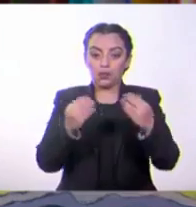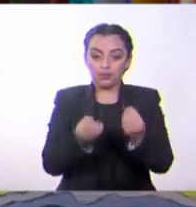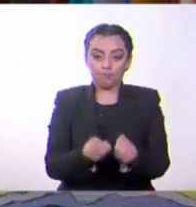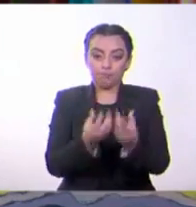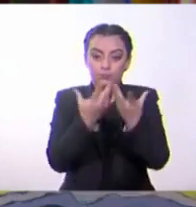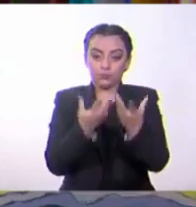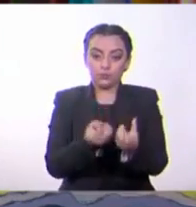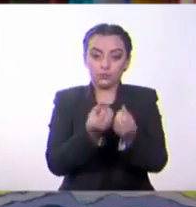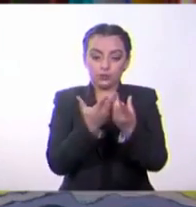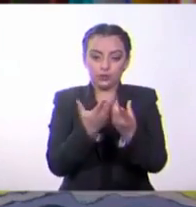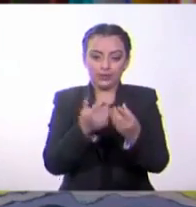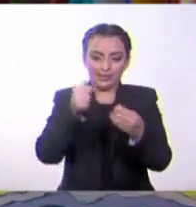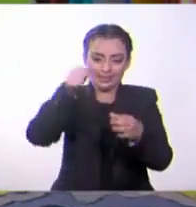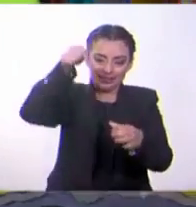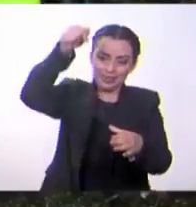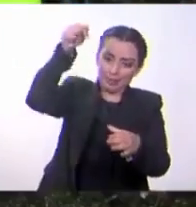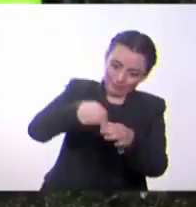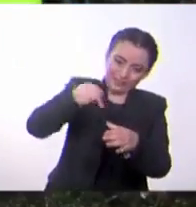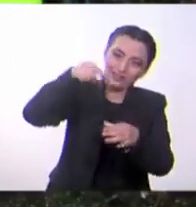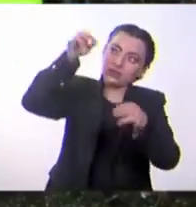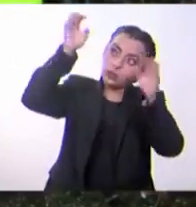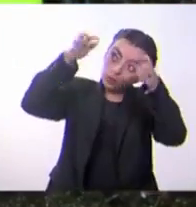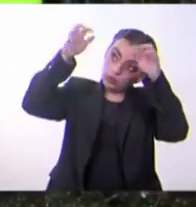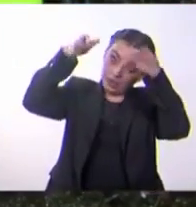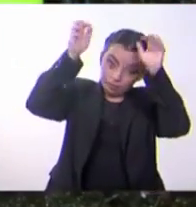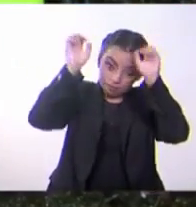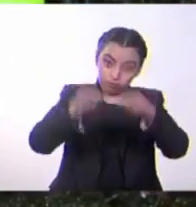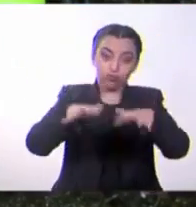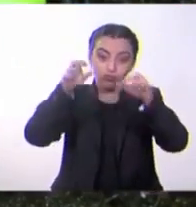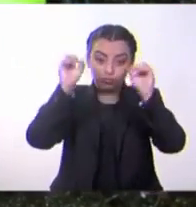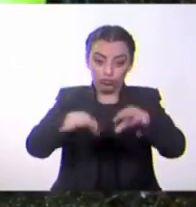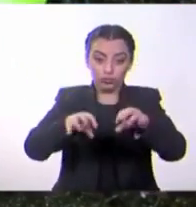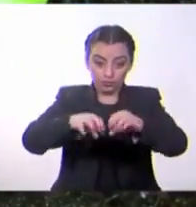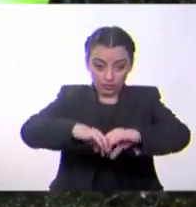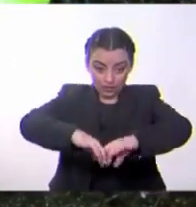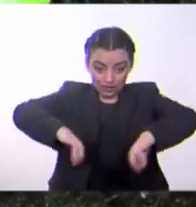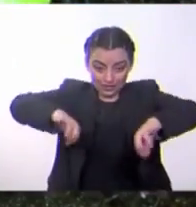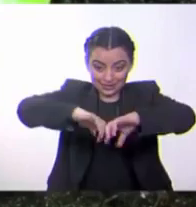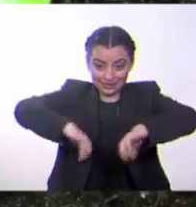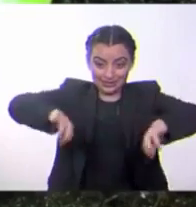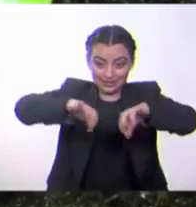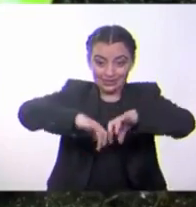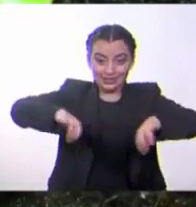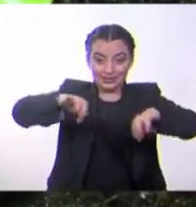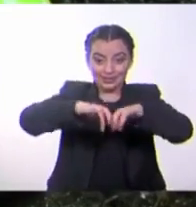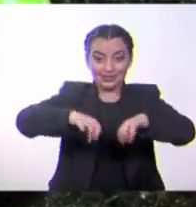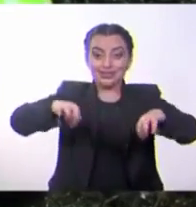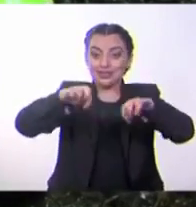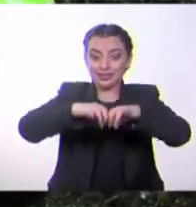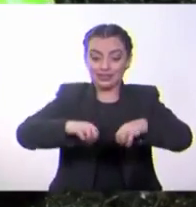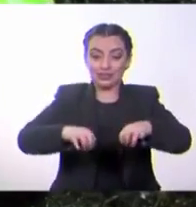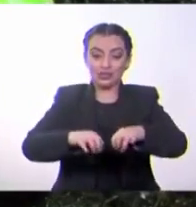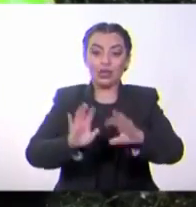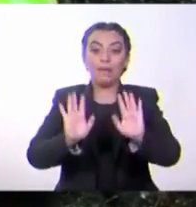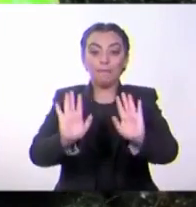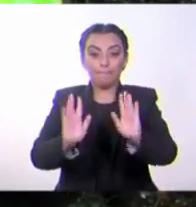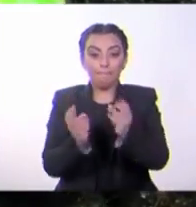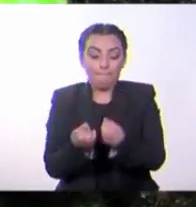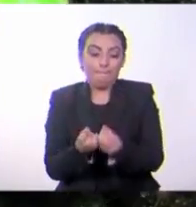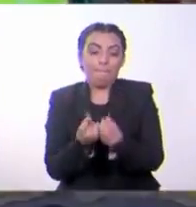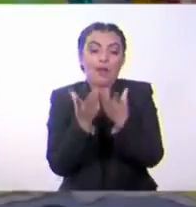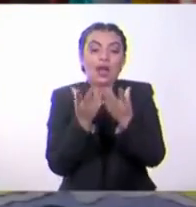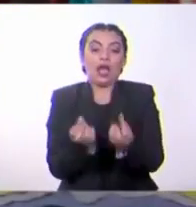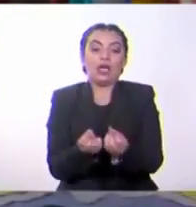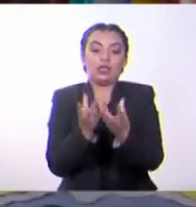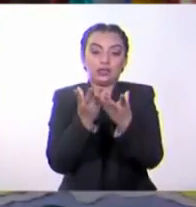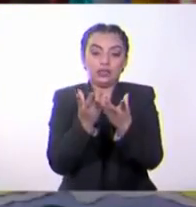lluvia que con respecto al suelo que tiene materia orgánica en su superficie, en donde la gota tarda